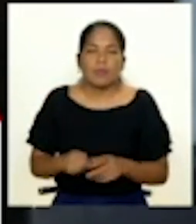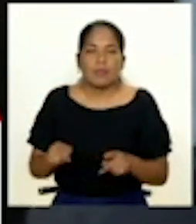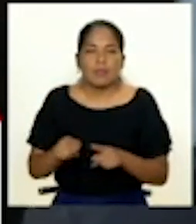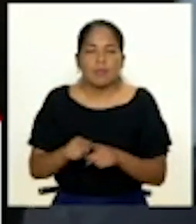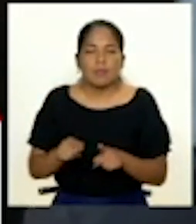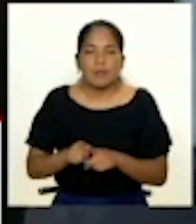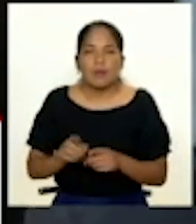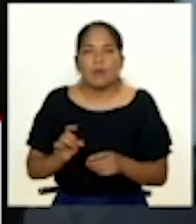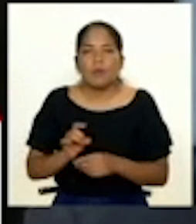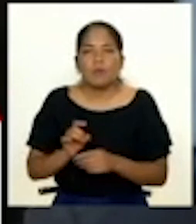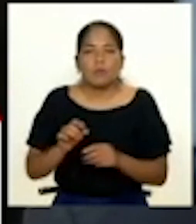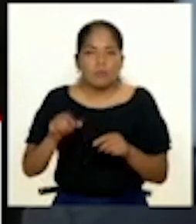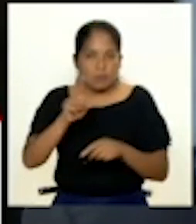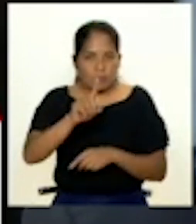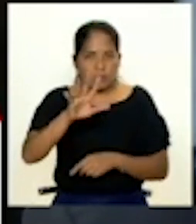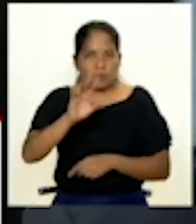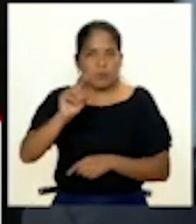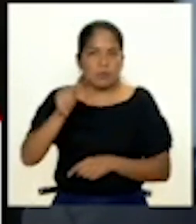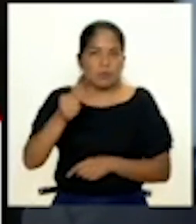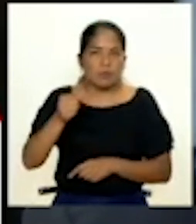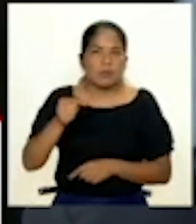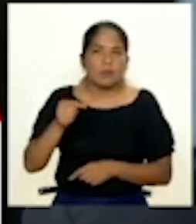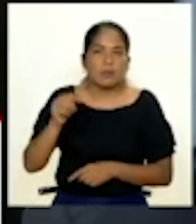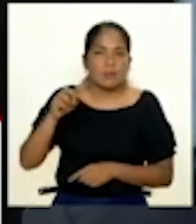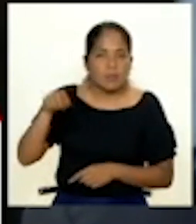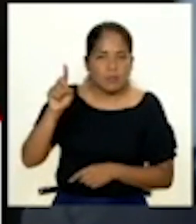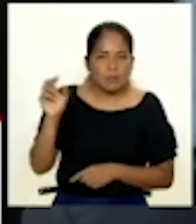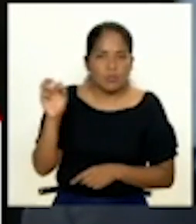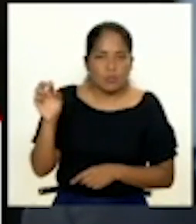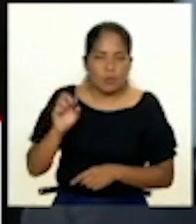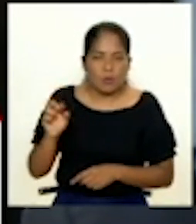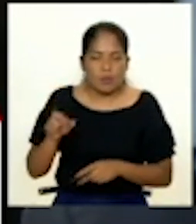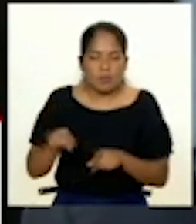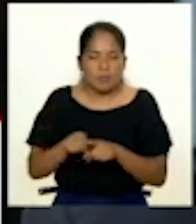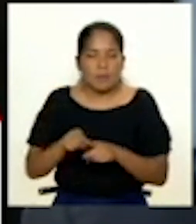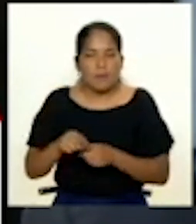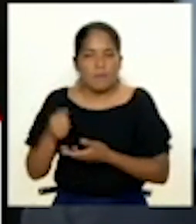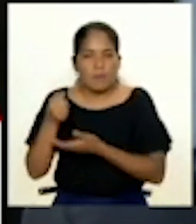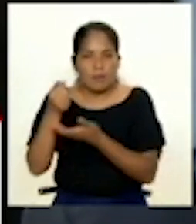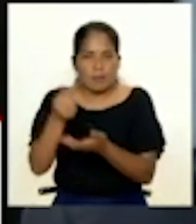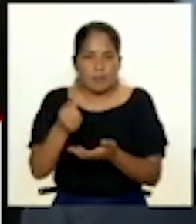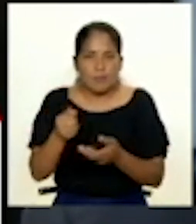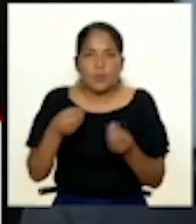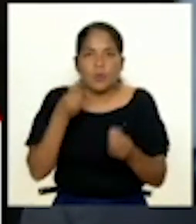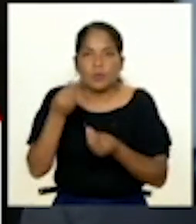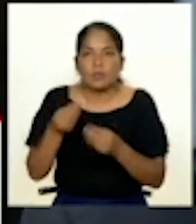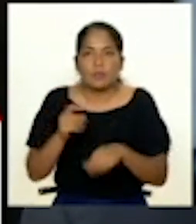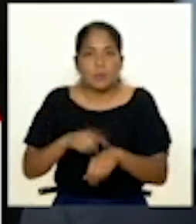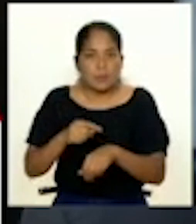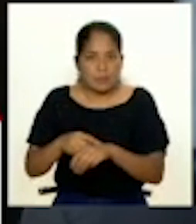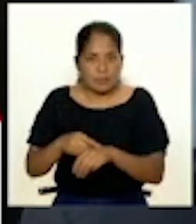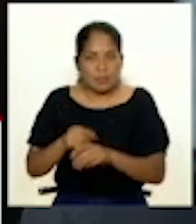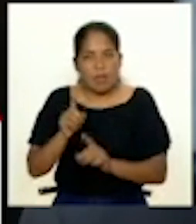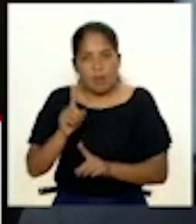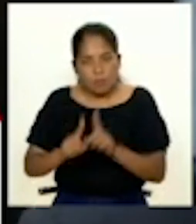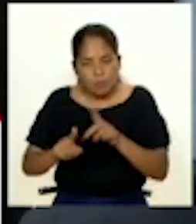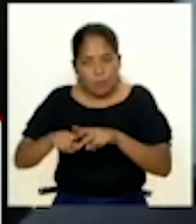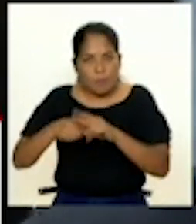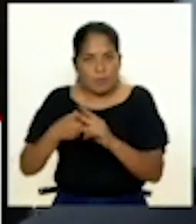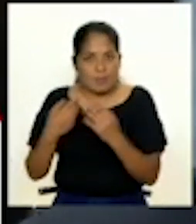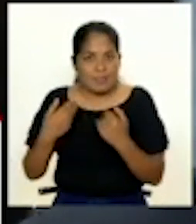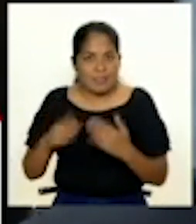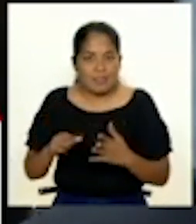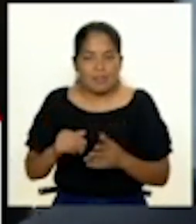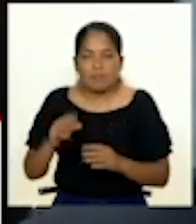por el orden de 53 mil millones de dólares, ¿no?, que en este momento ya algunos de ellos ya se iniciaron, ya